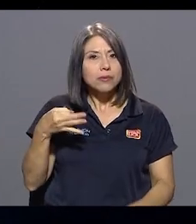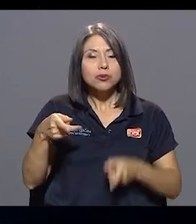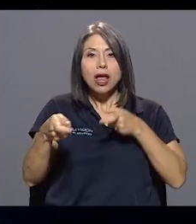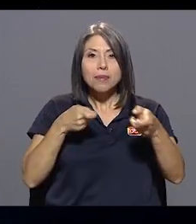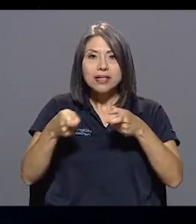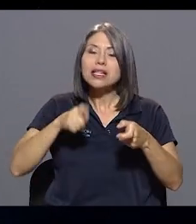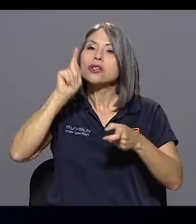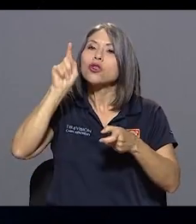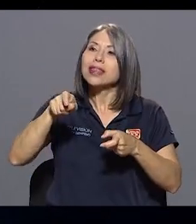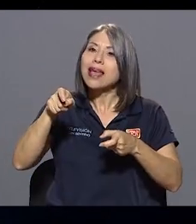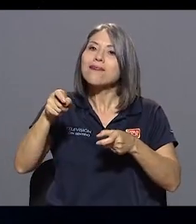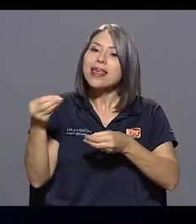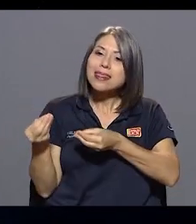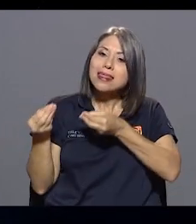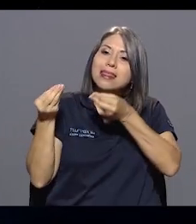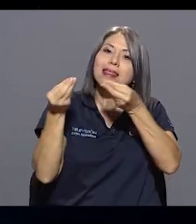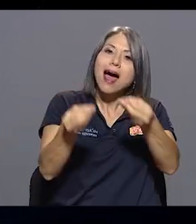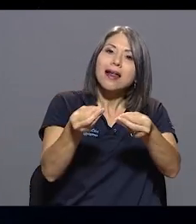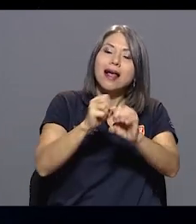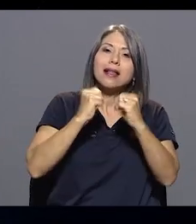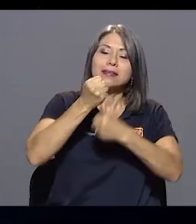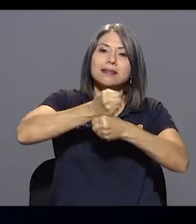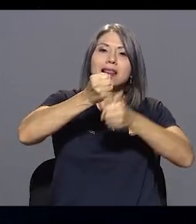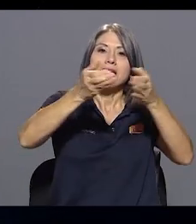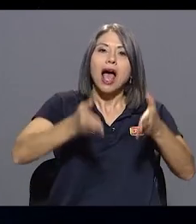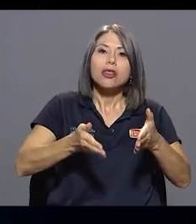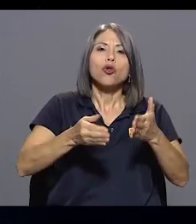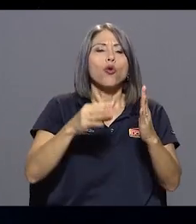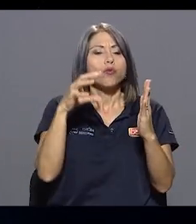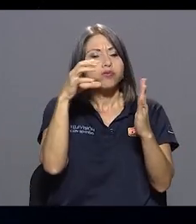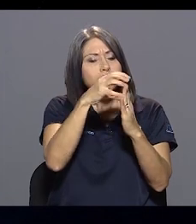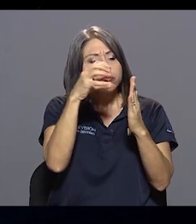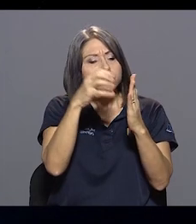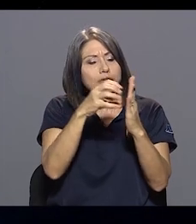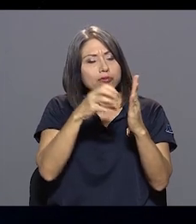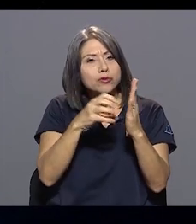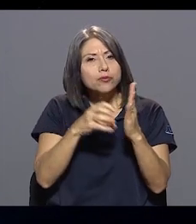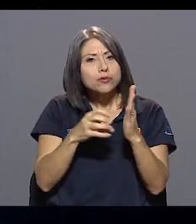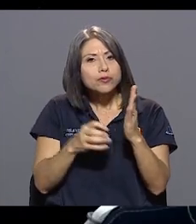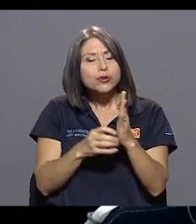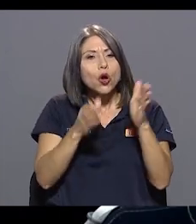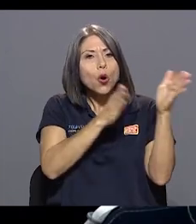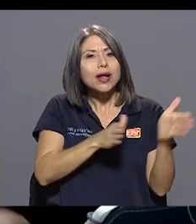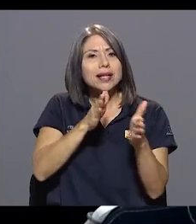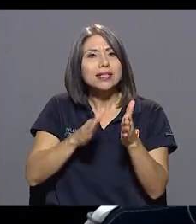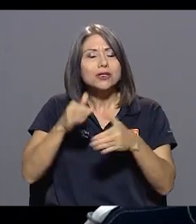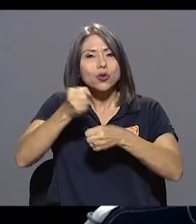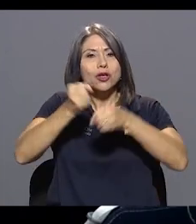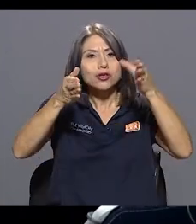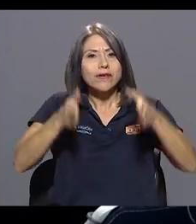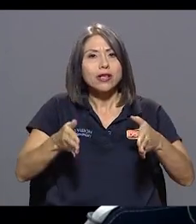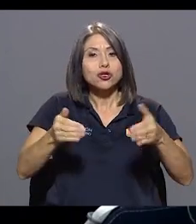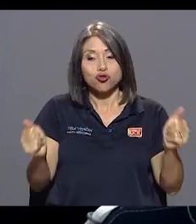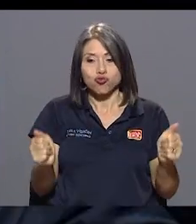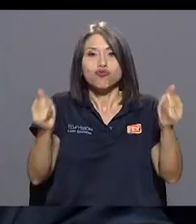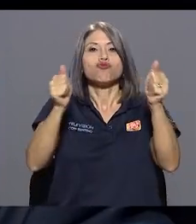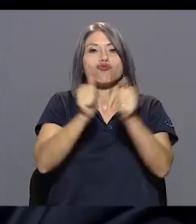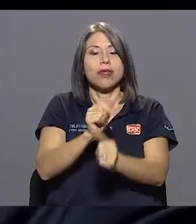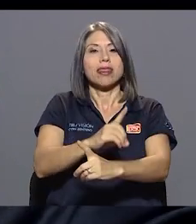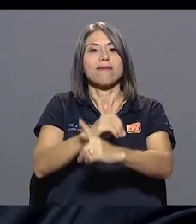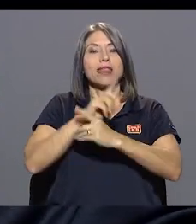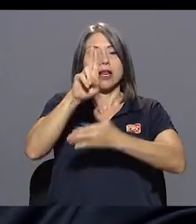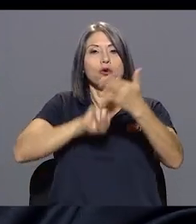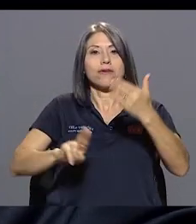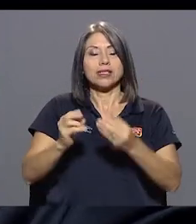facilitarle al sindicato la organización de las personas trabajadoras para junto con ellos defender la universidad pública. Esta